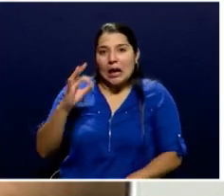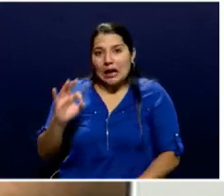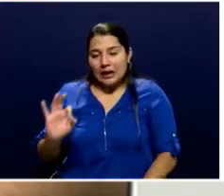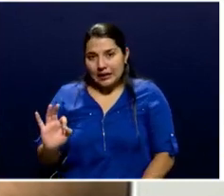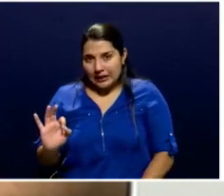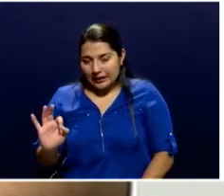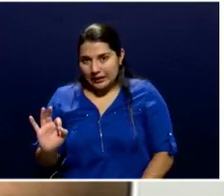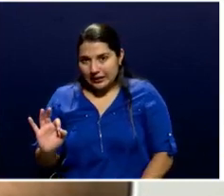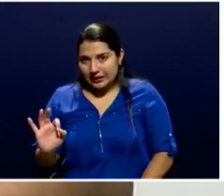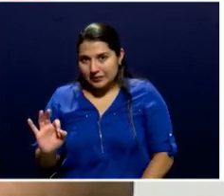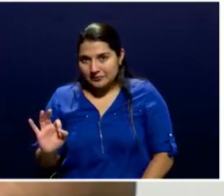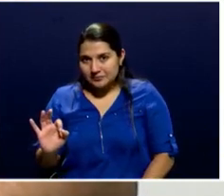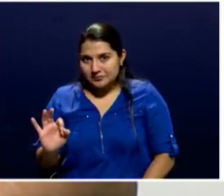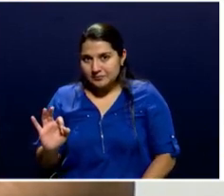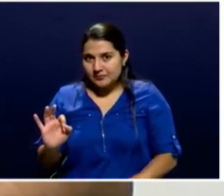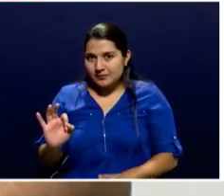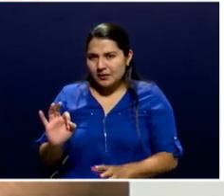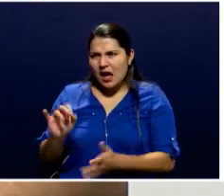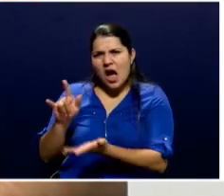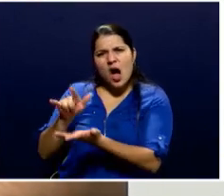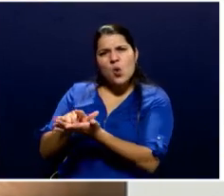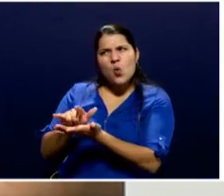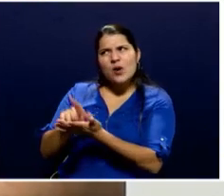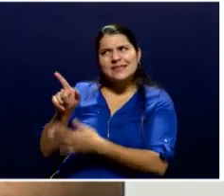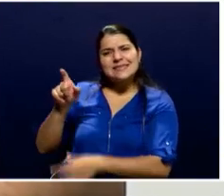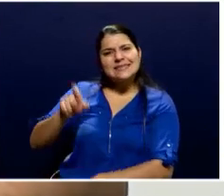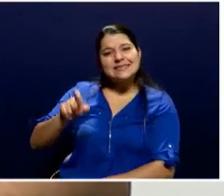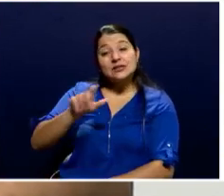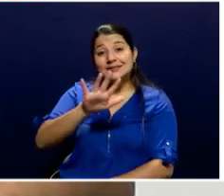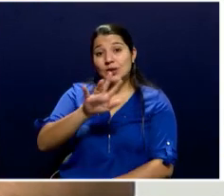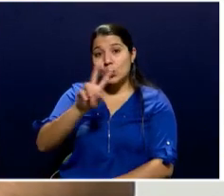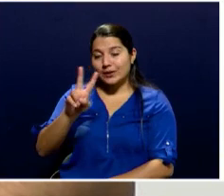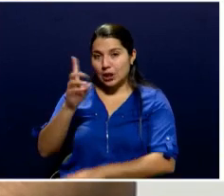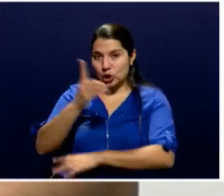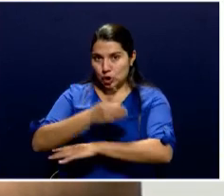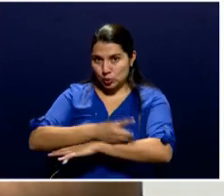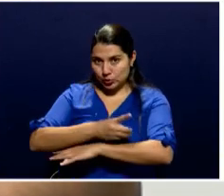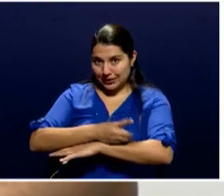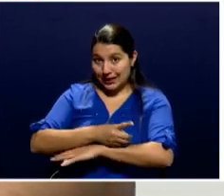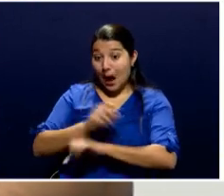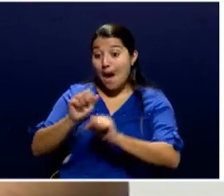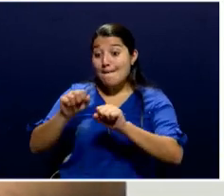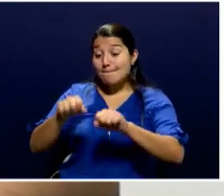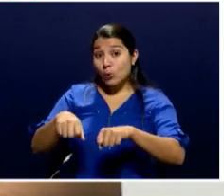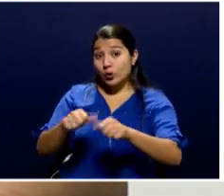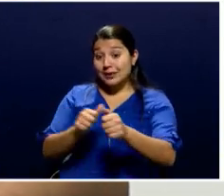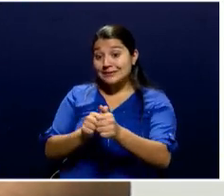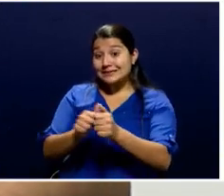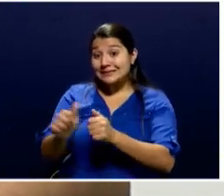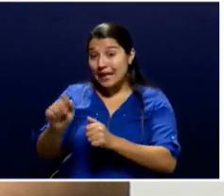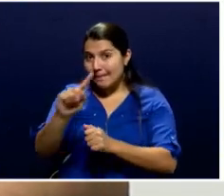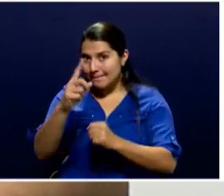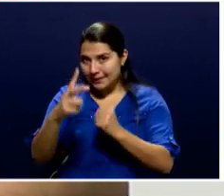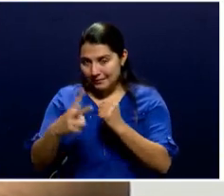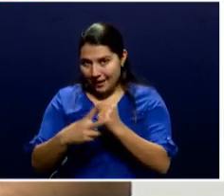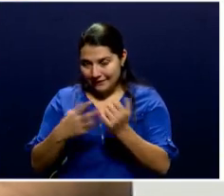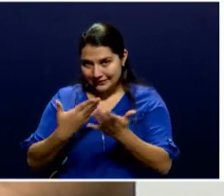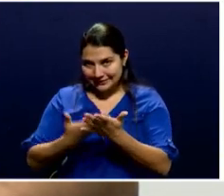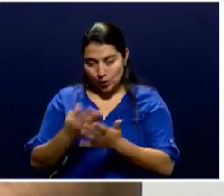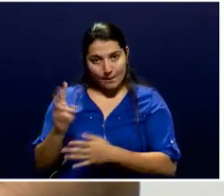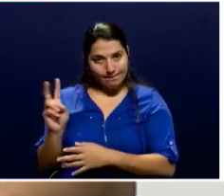¿verdad?, que a Wuhan le tomó 52 días pasar la primera oleada. Eso no